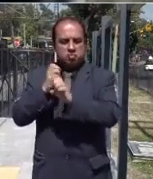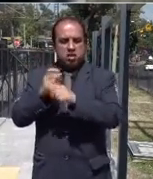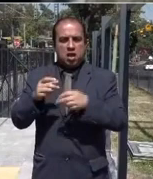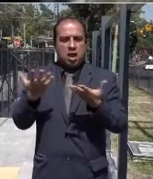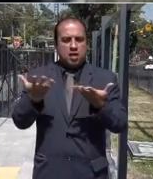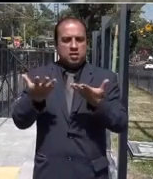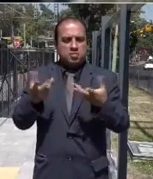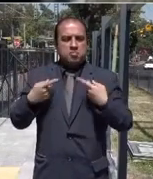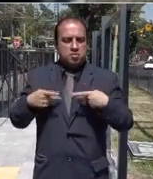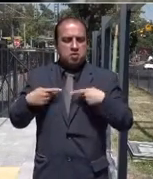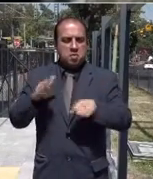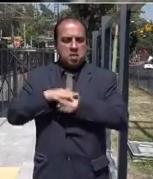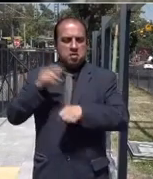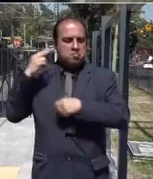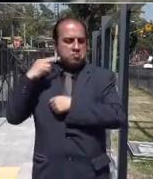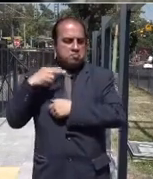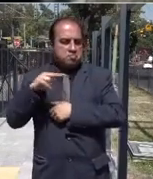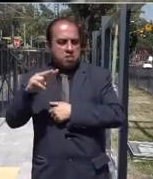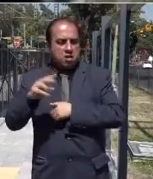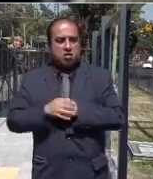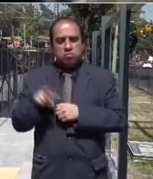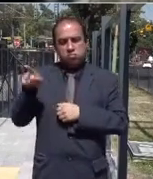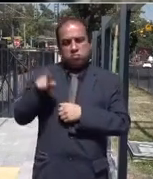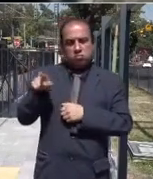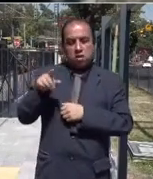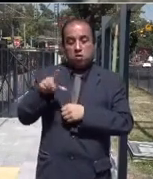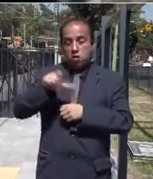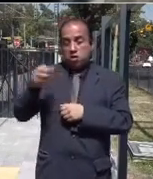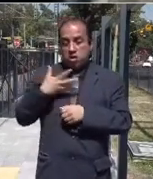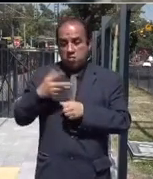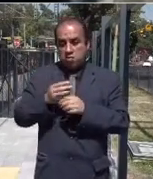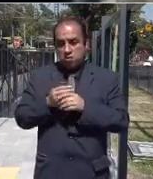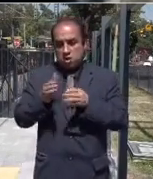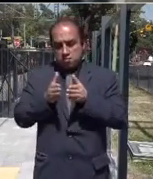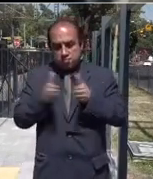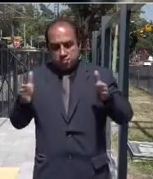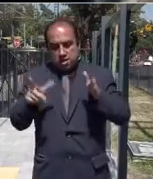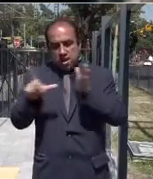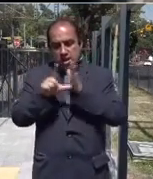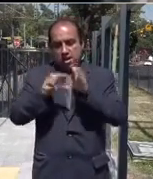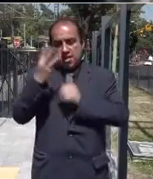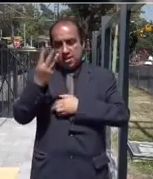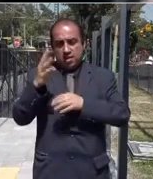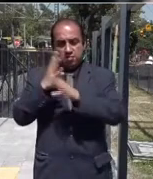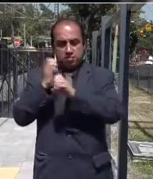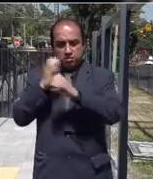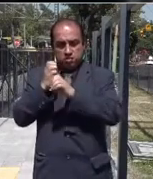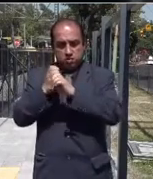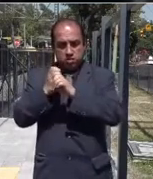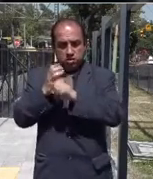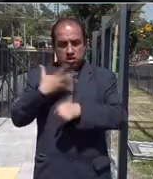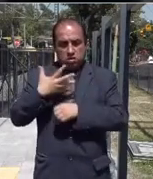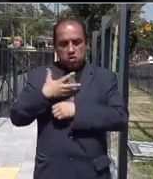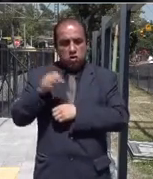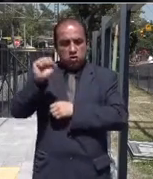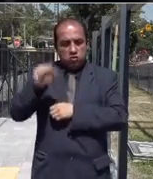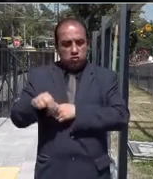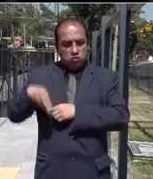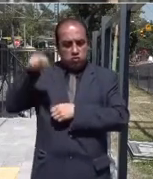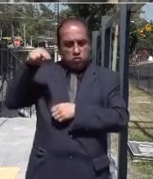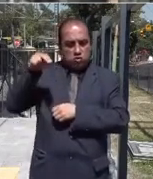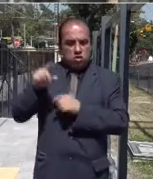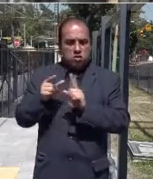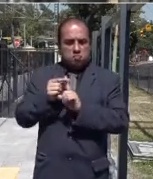por ahí. Después tenemos la extensión de la línea 3 del Metrobús, también en un recorrido sur-norte, para llegar